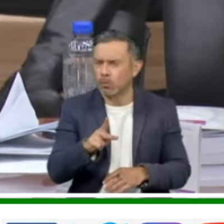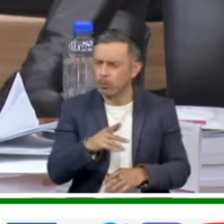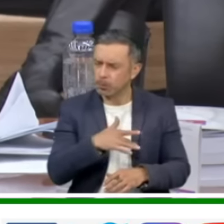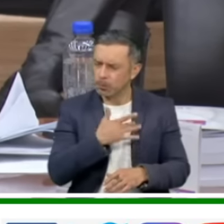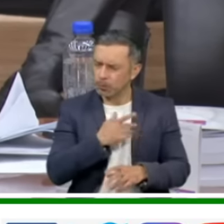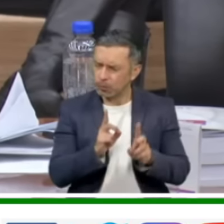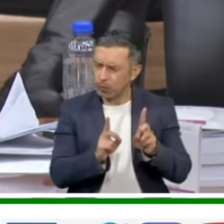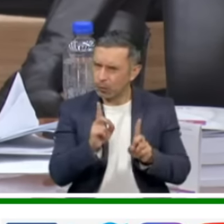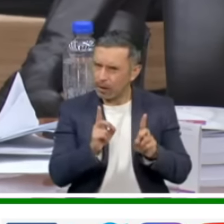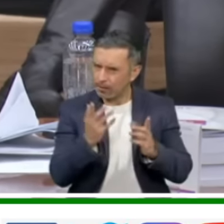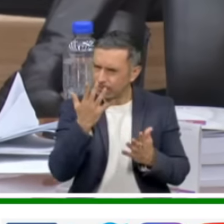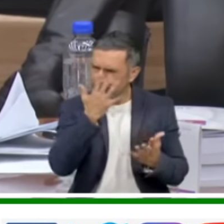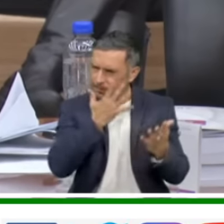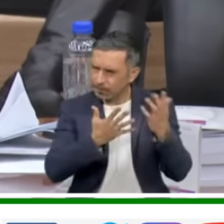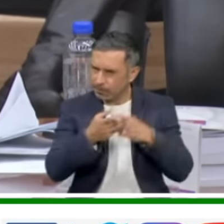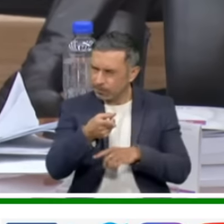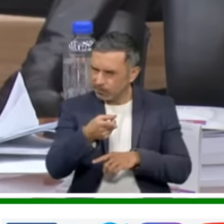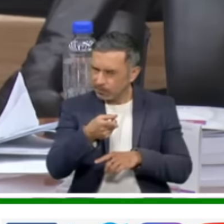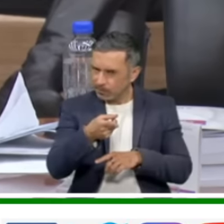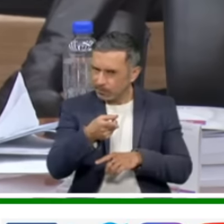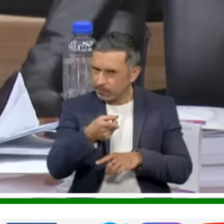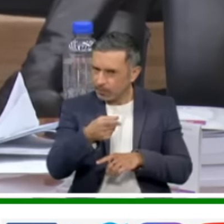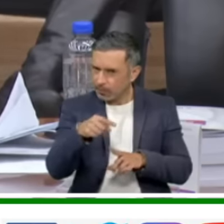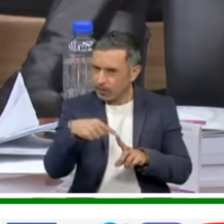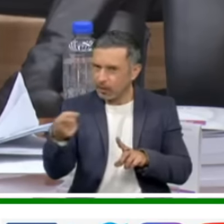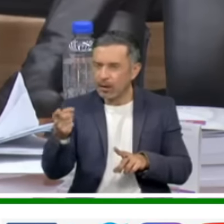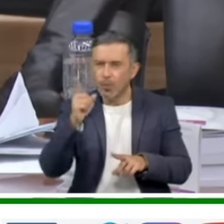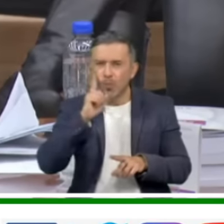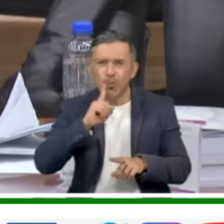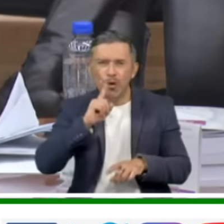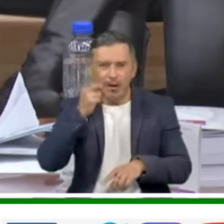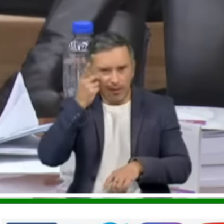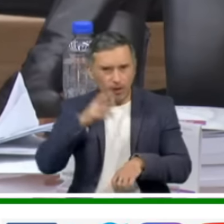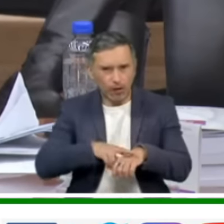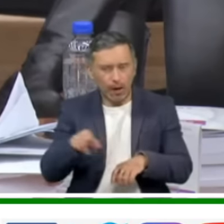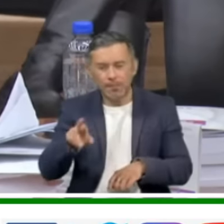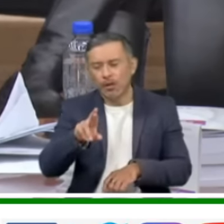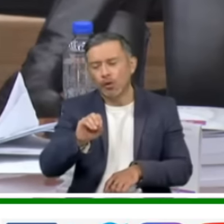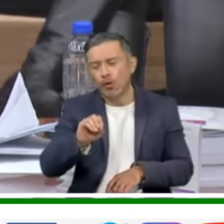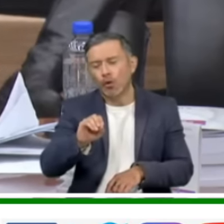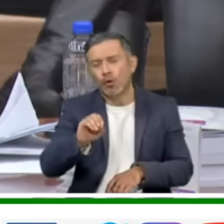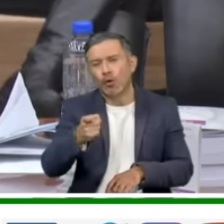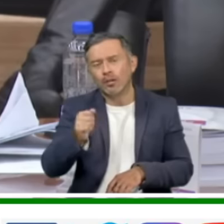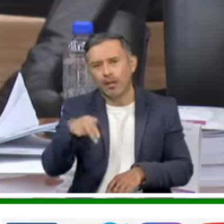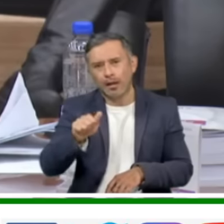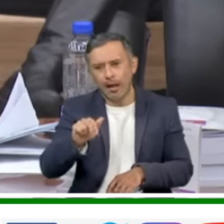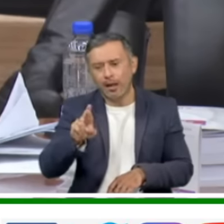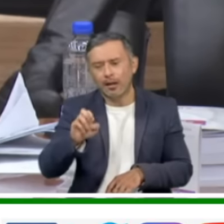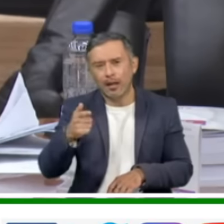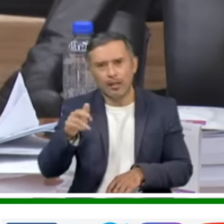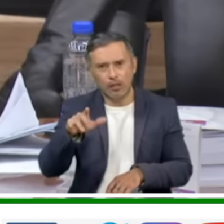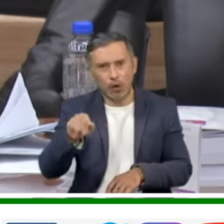si la directora eh Rosana reguillo de esta